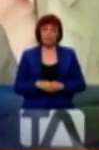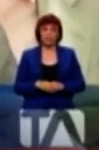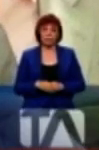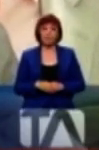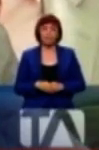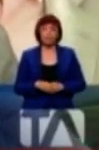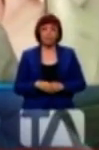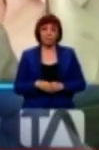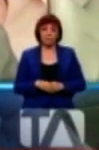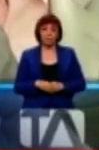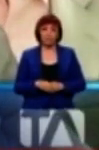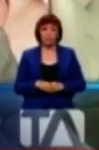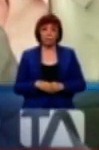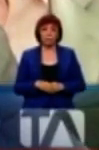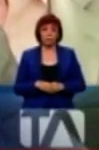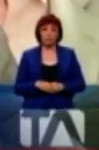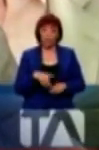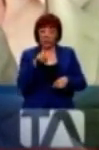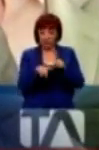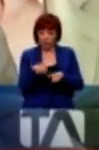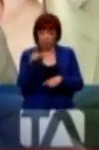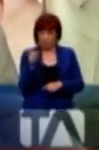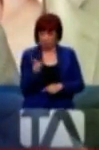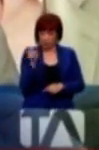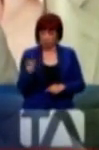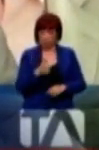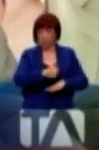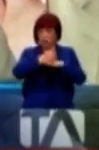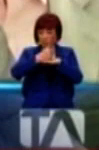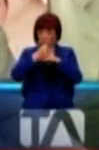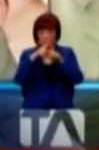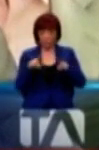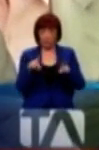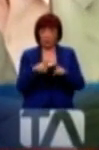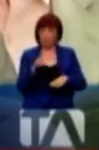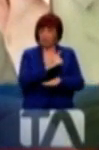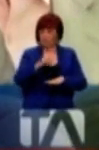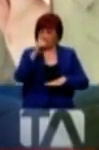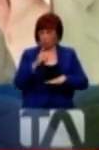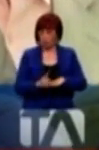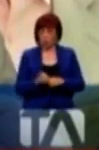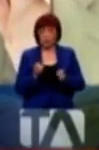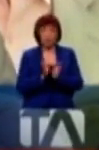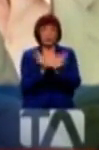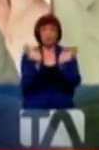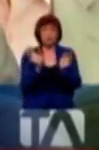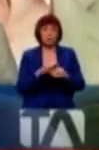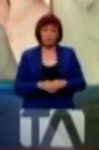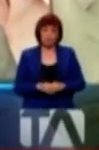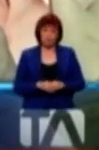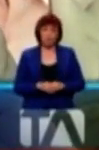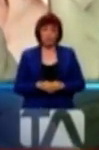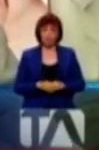los miembros del Consejo Directivo, por una parte, los directores generales, los directores